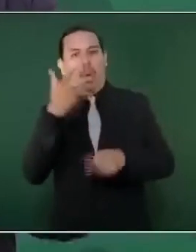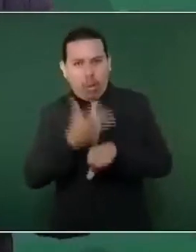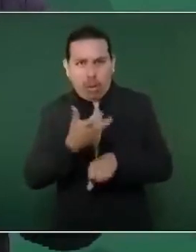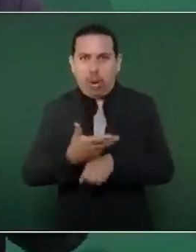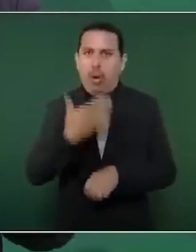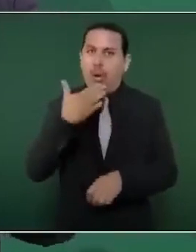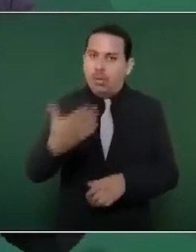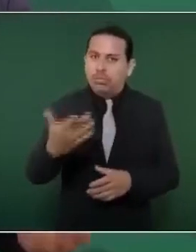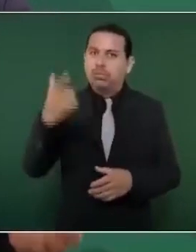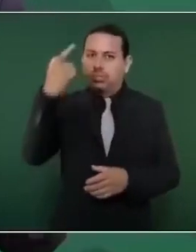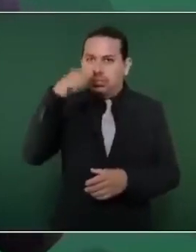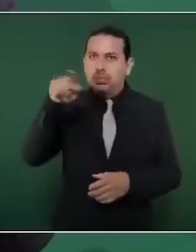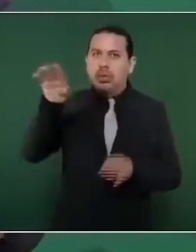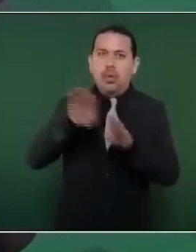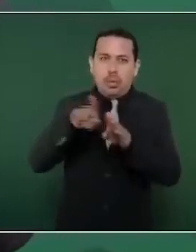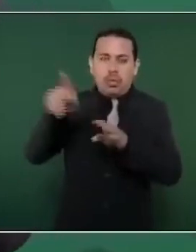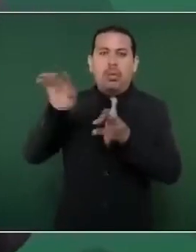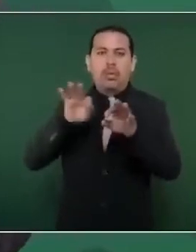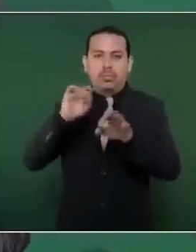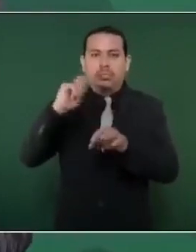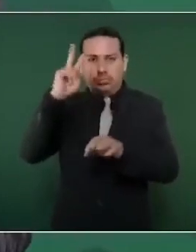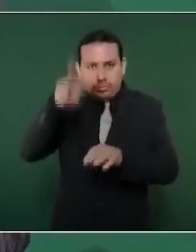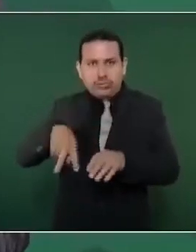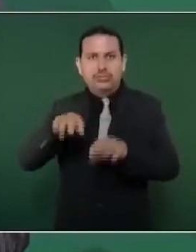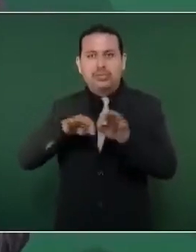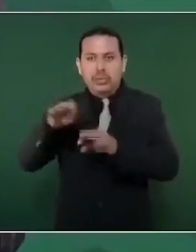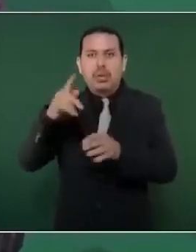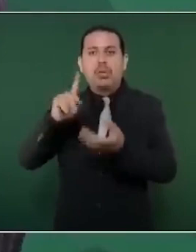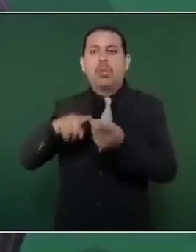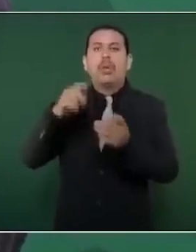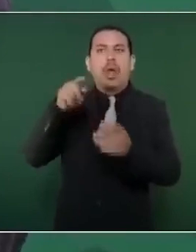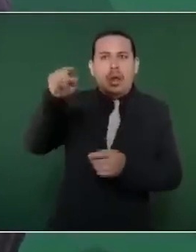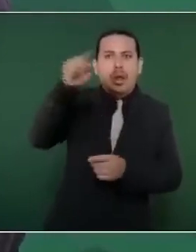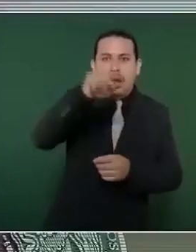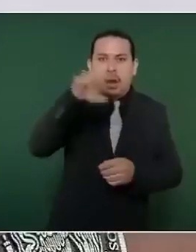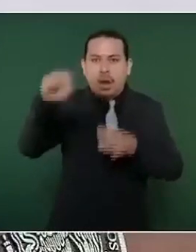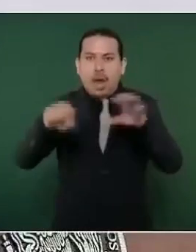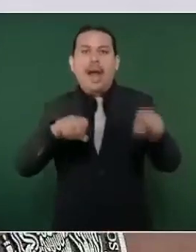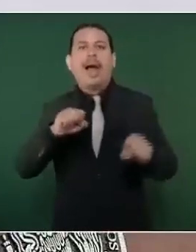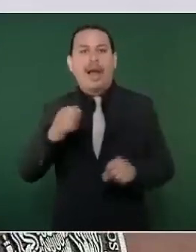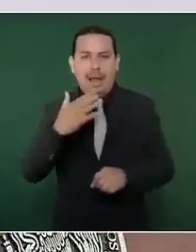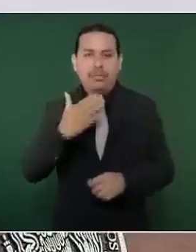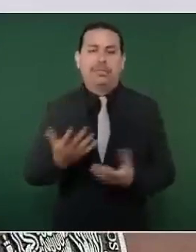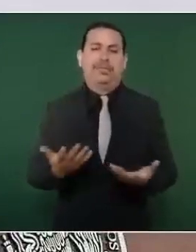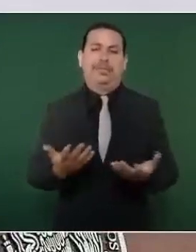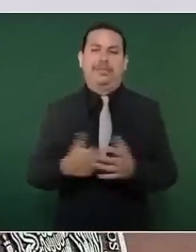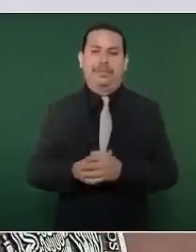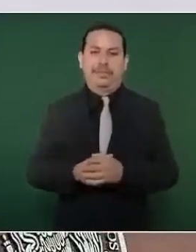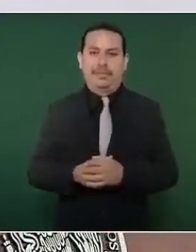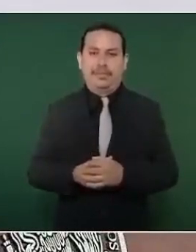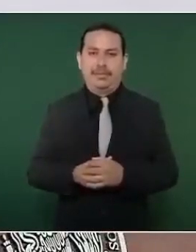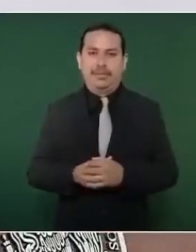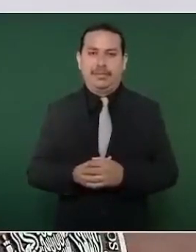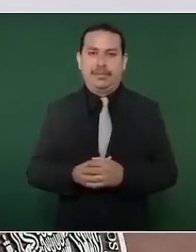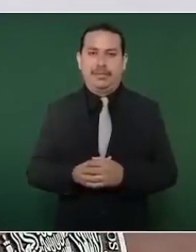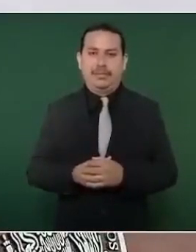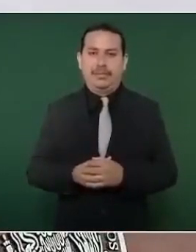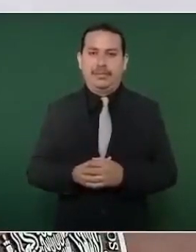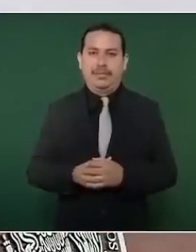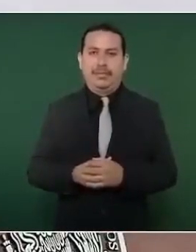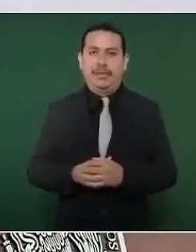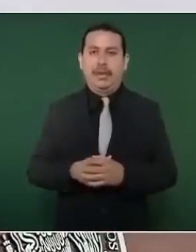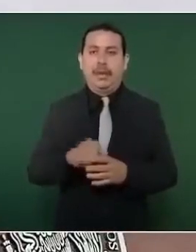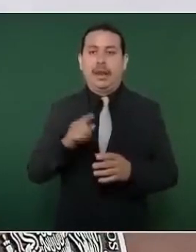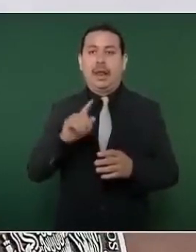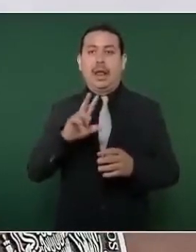porque no nos estamos chupando el dedo, de que es para que no aparezca en la boleta